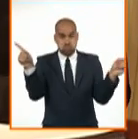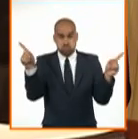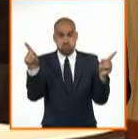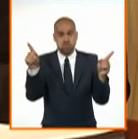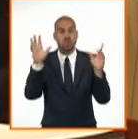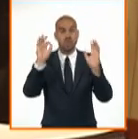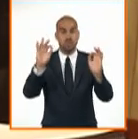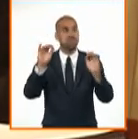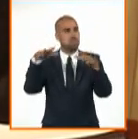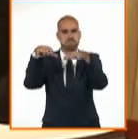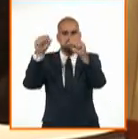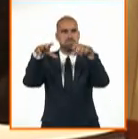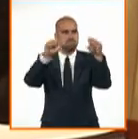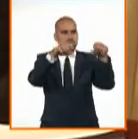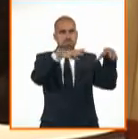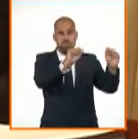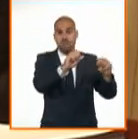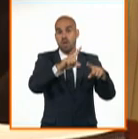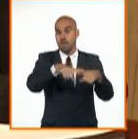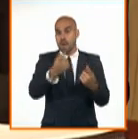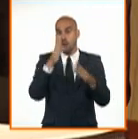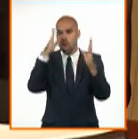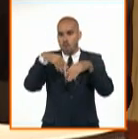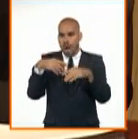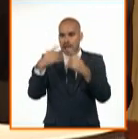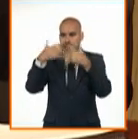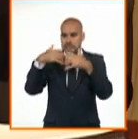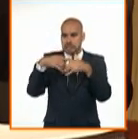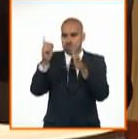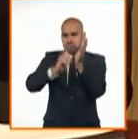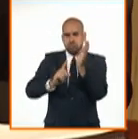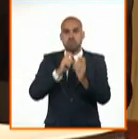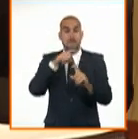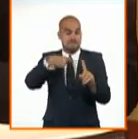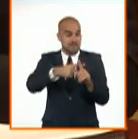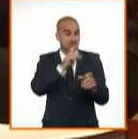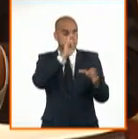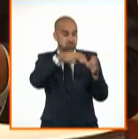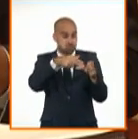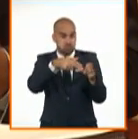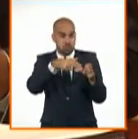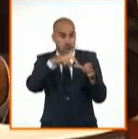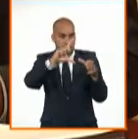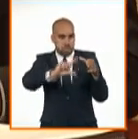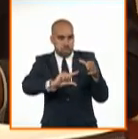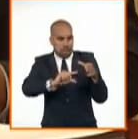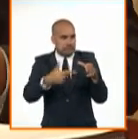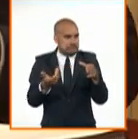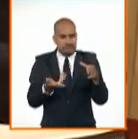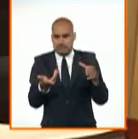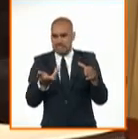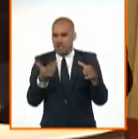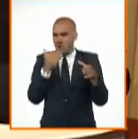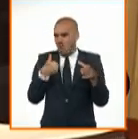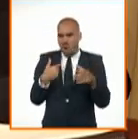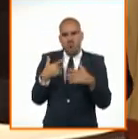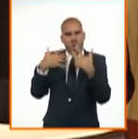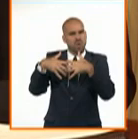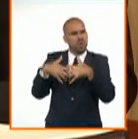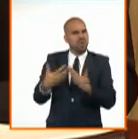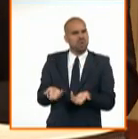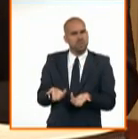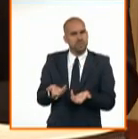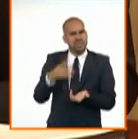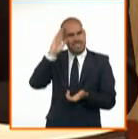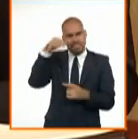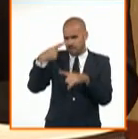país porque no tener disponibilidad suficiente de combustible para generar con las estaciones de apoyo o sea con la